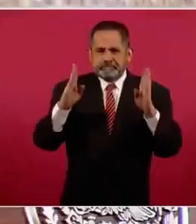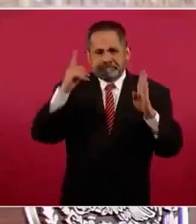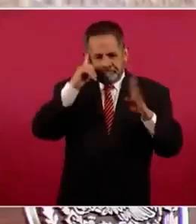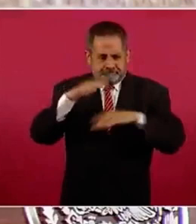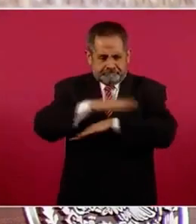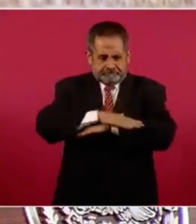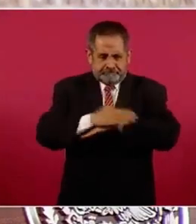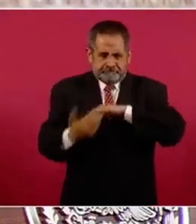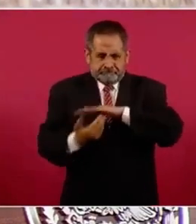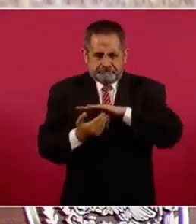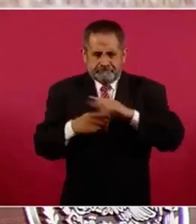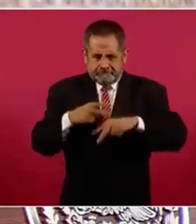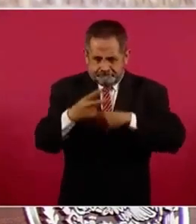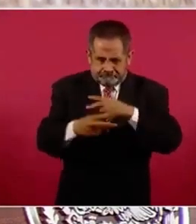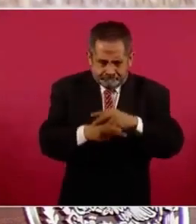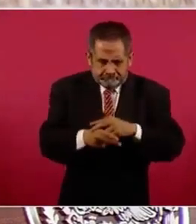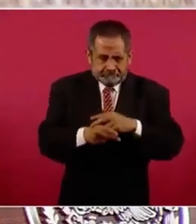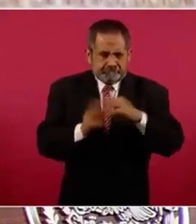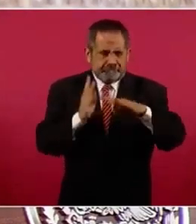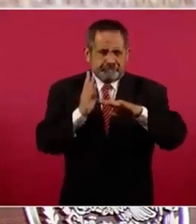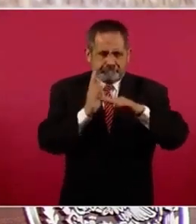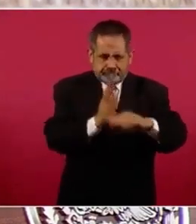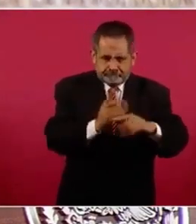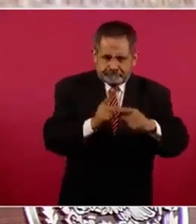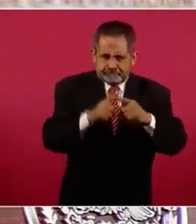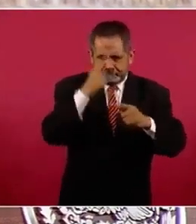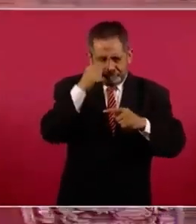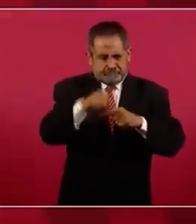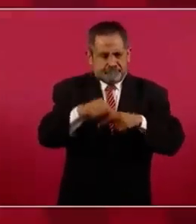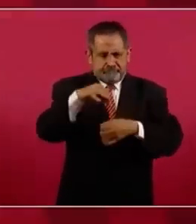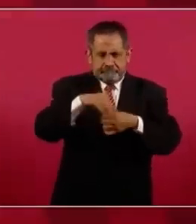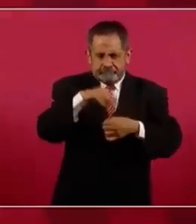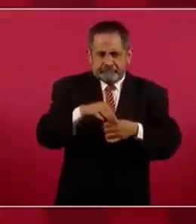No hay hasta